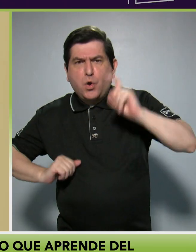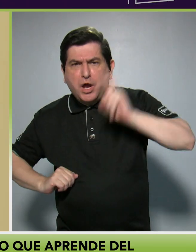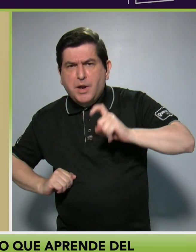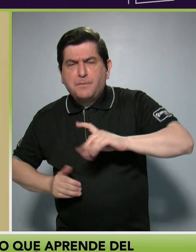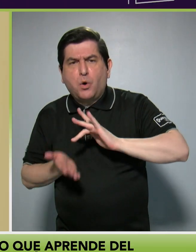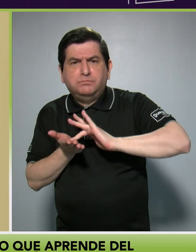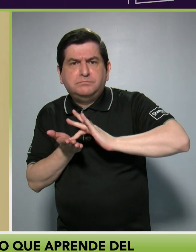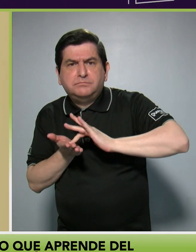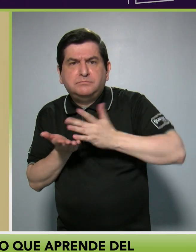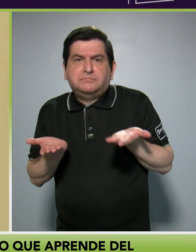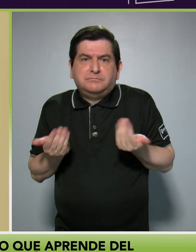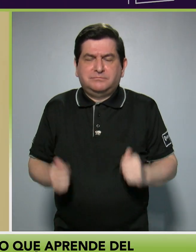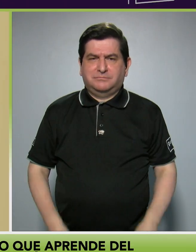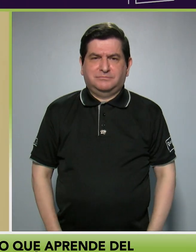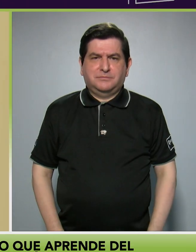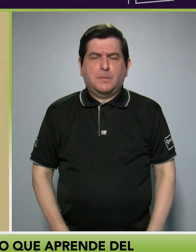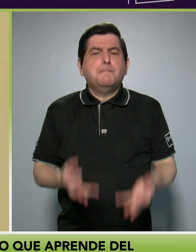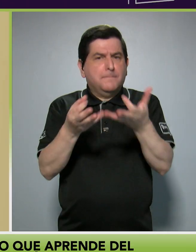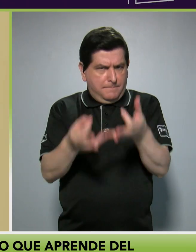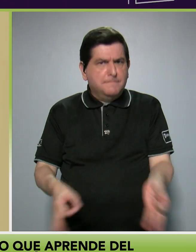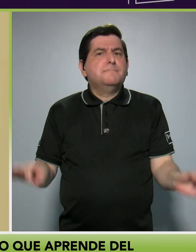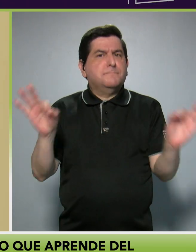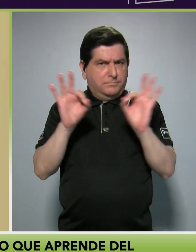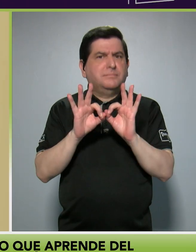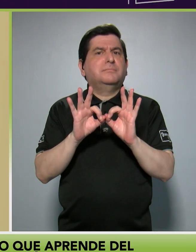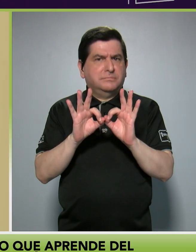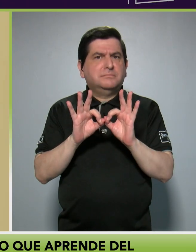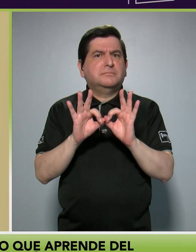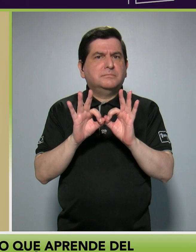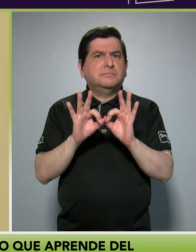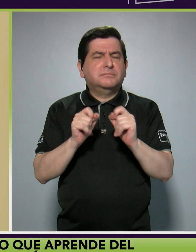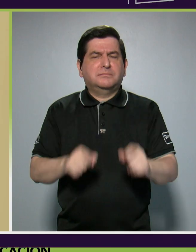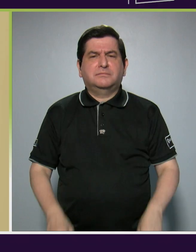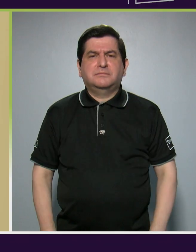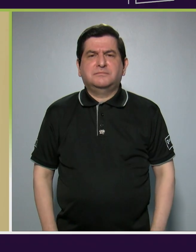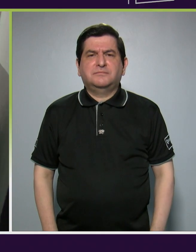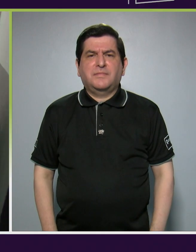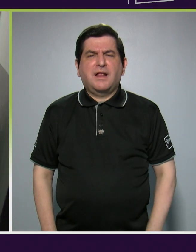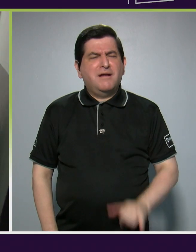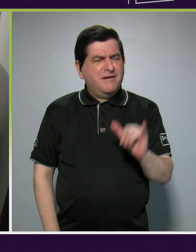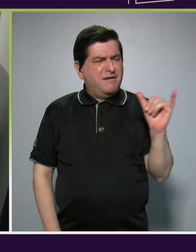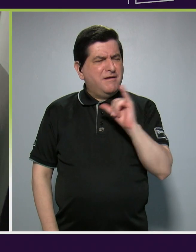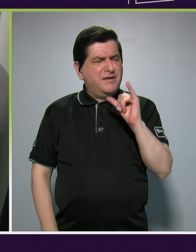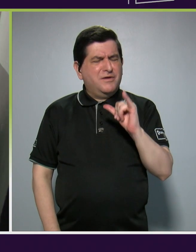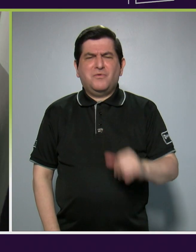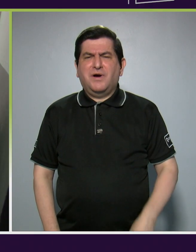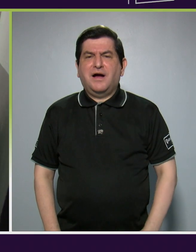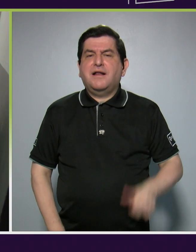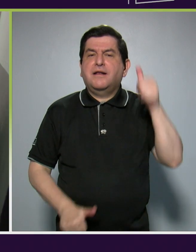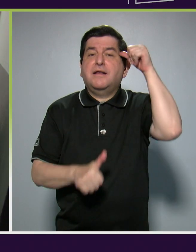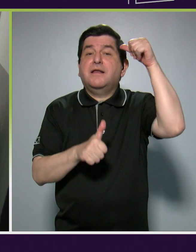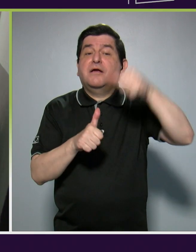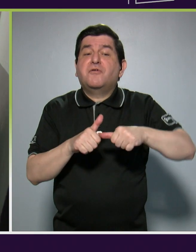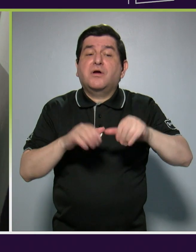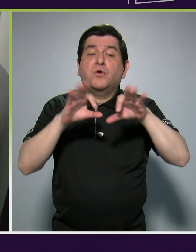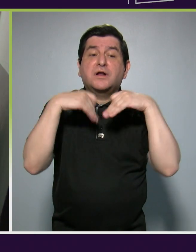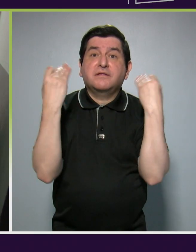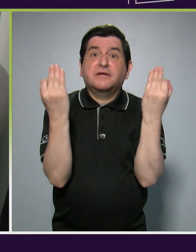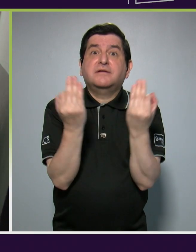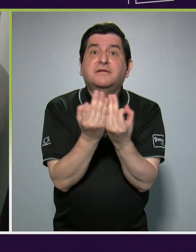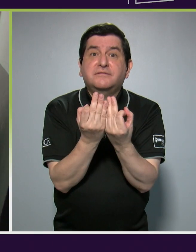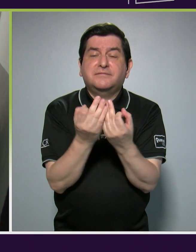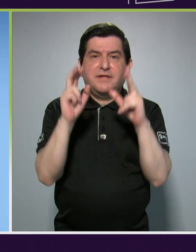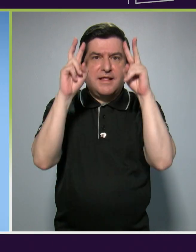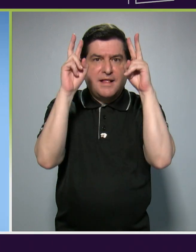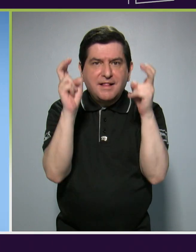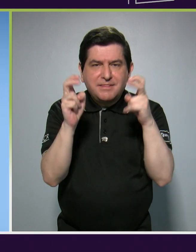una medicación. Entonces es muy importante. Y es también importante recordarle a las familias sobre el